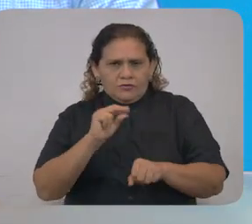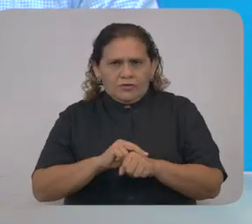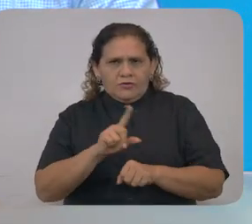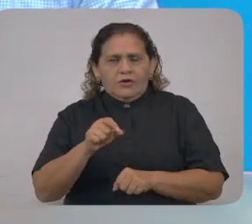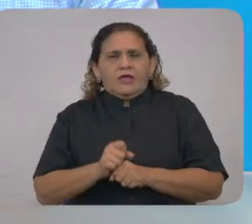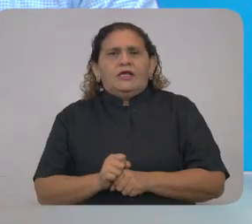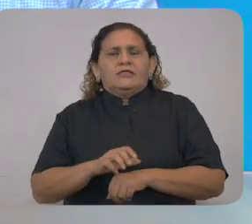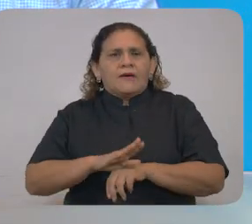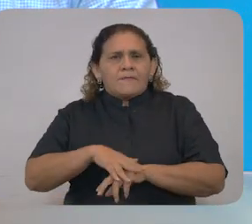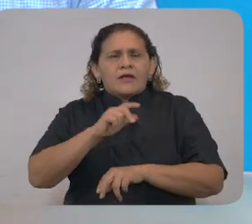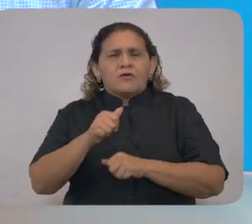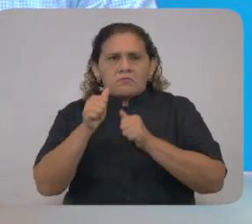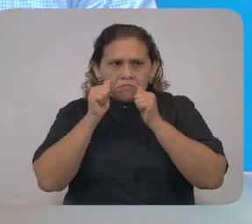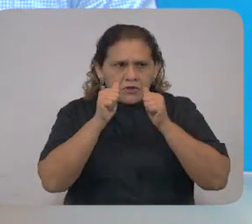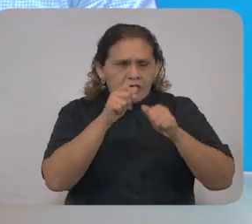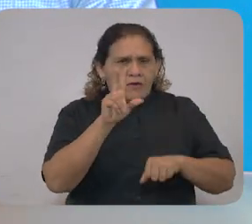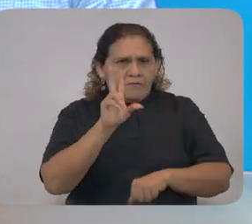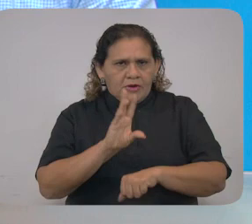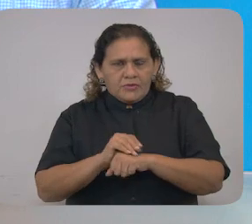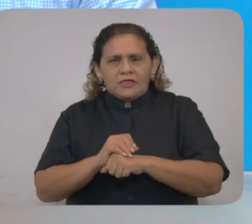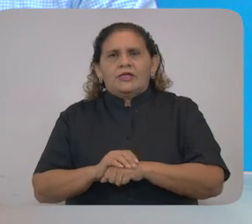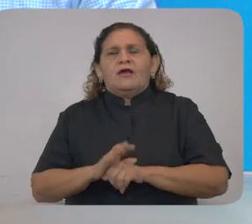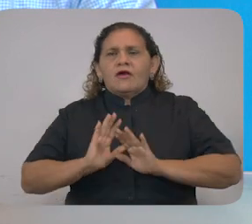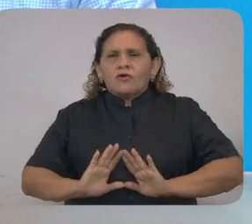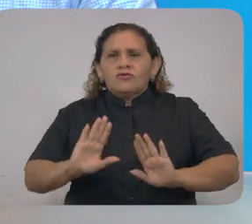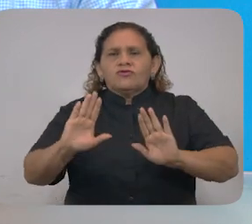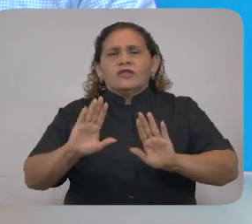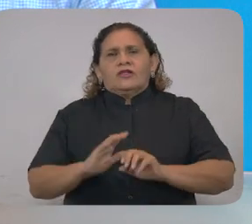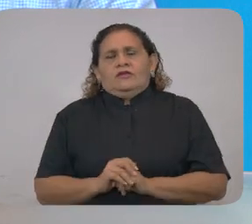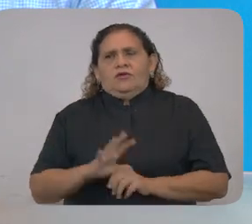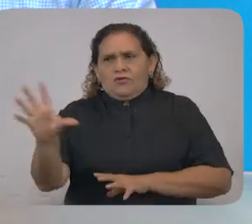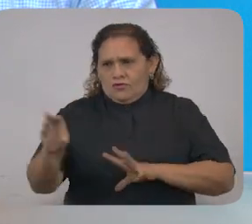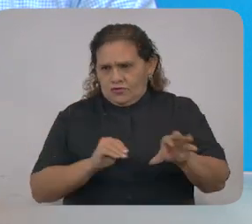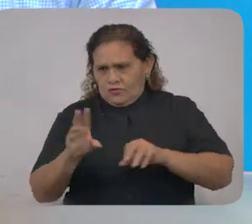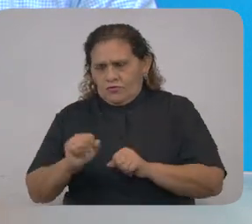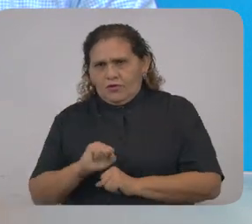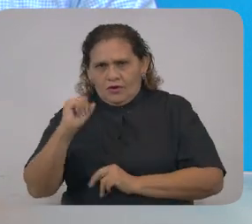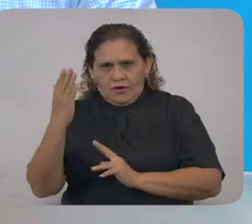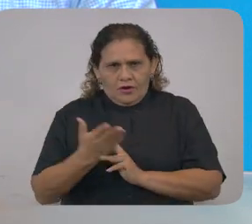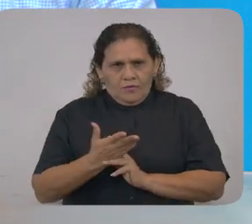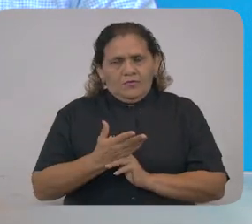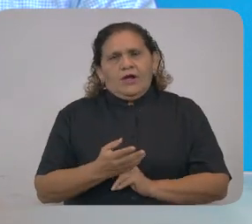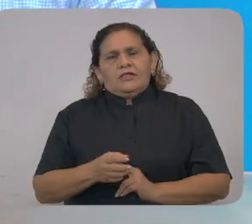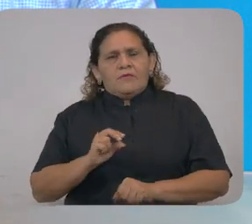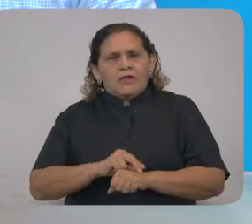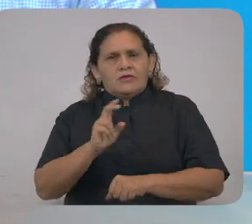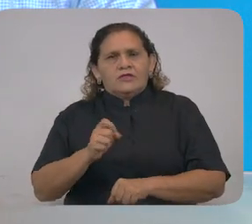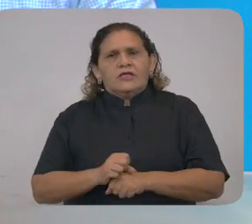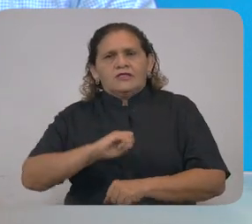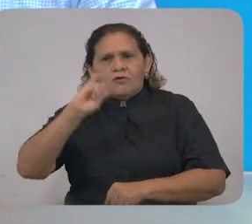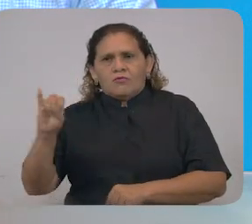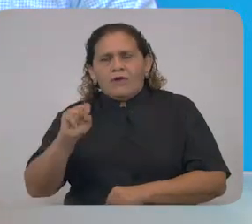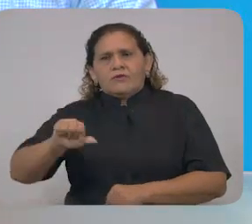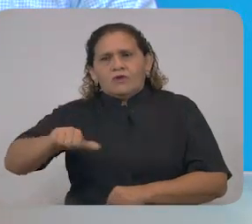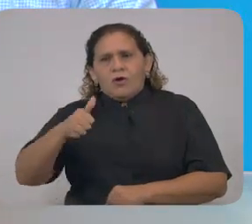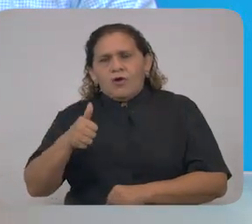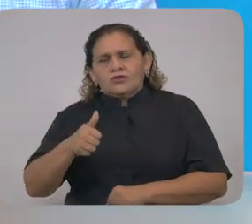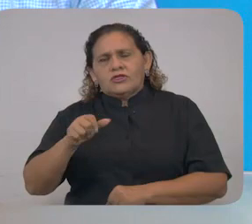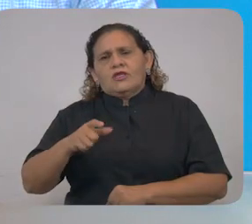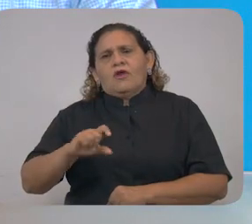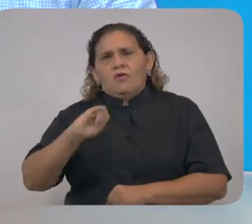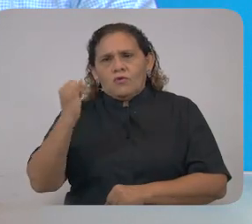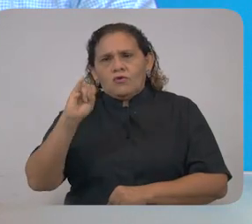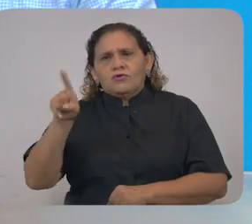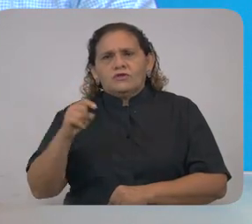Esta mayor vigilancia permitirá cortar cadenas de contagio. El parte médico de este jueves 11 de junio